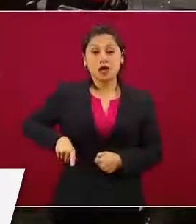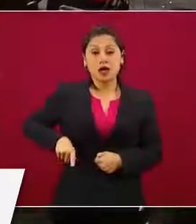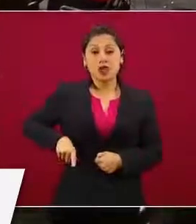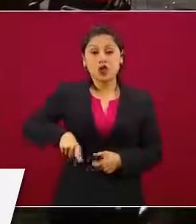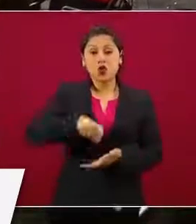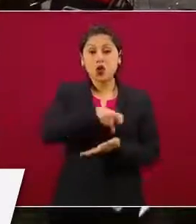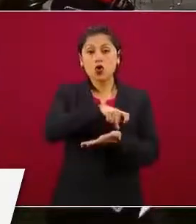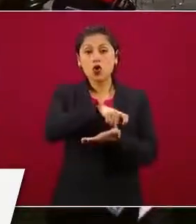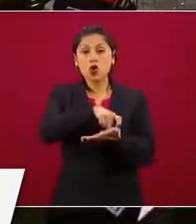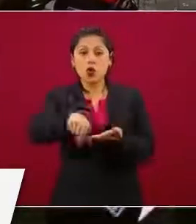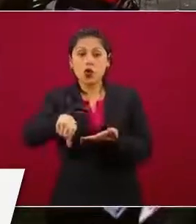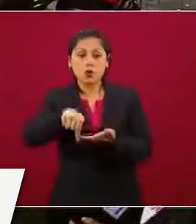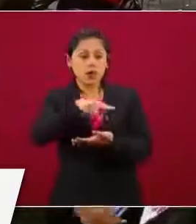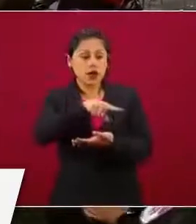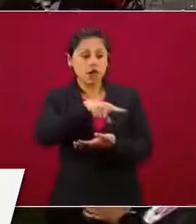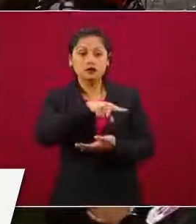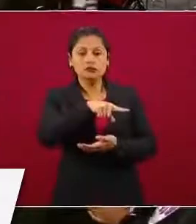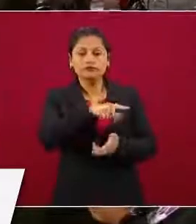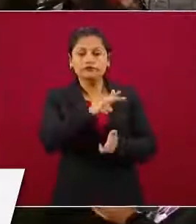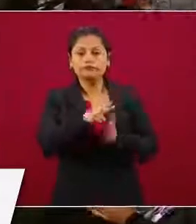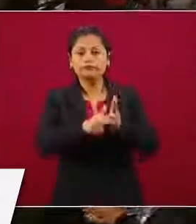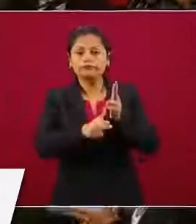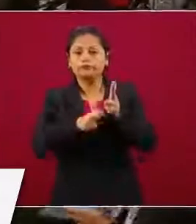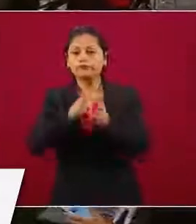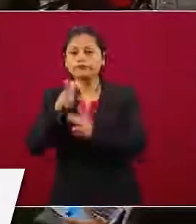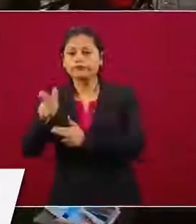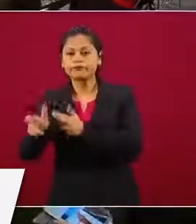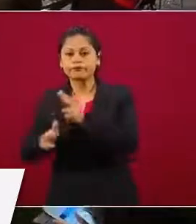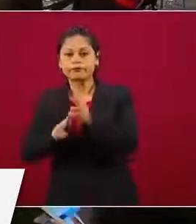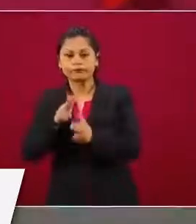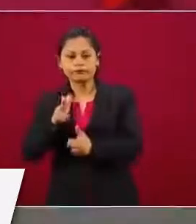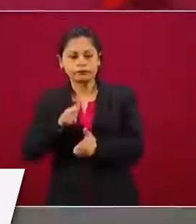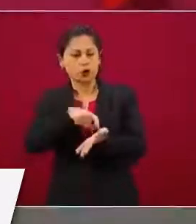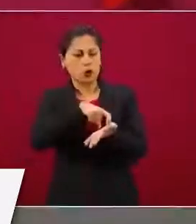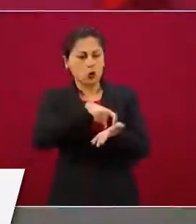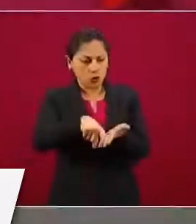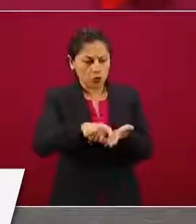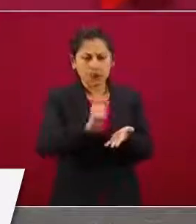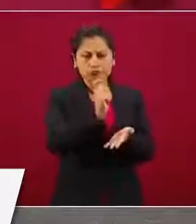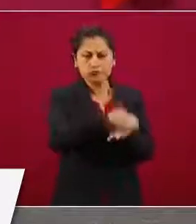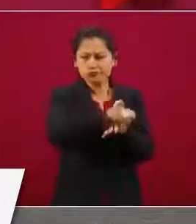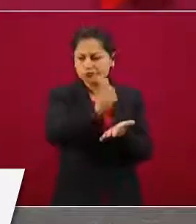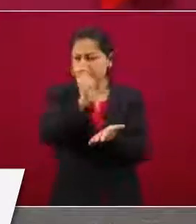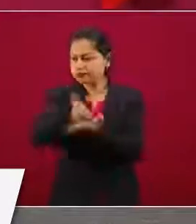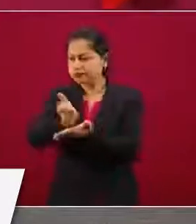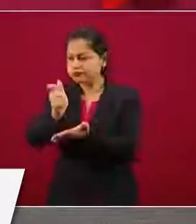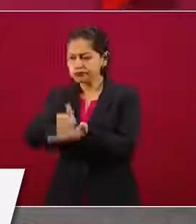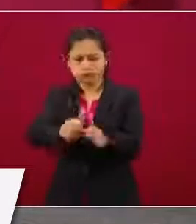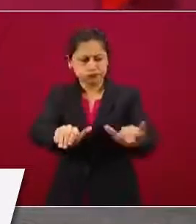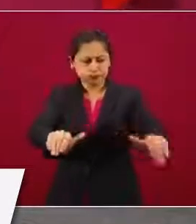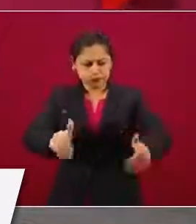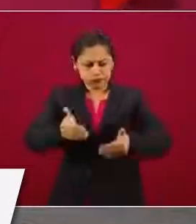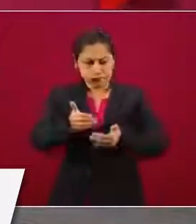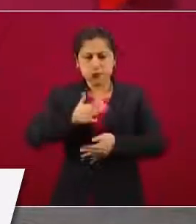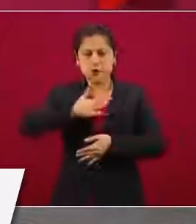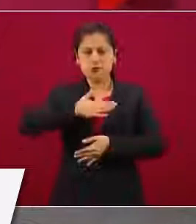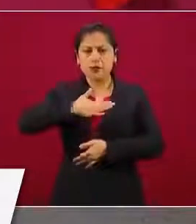y se nacionaliza el sistema de